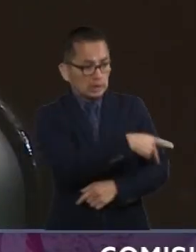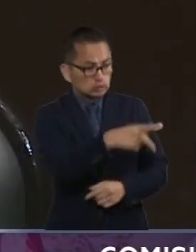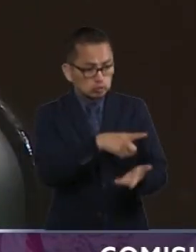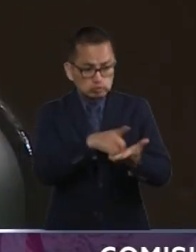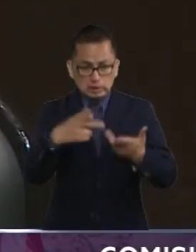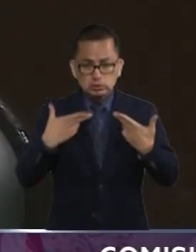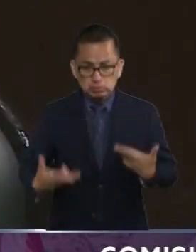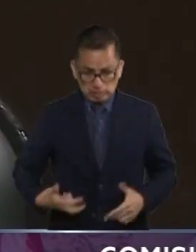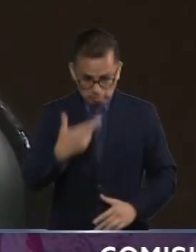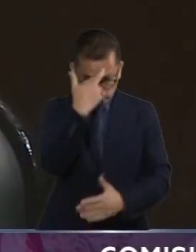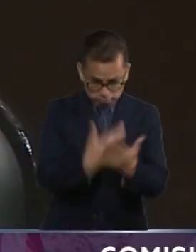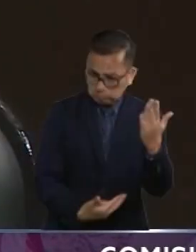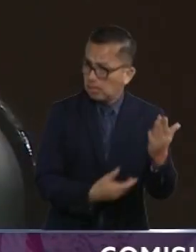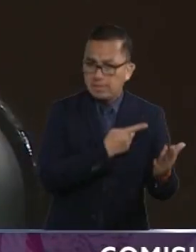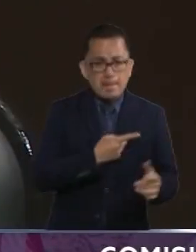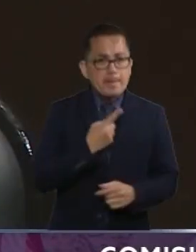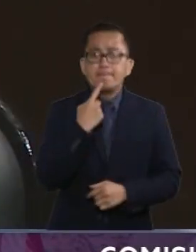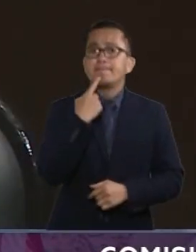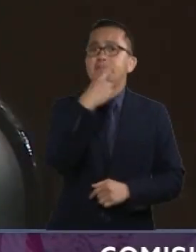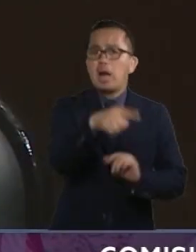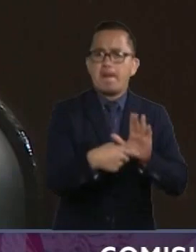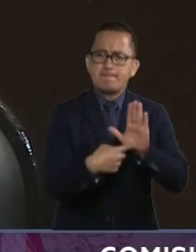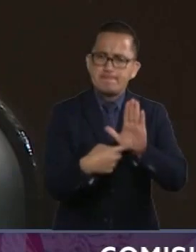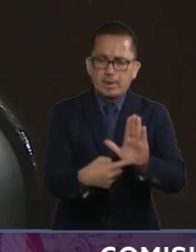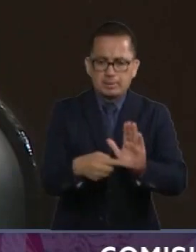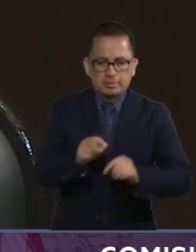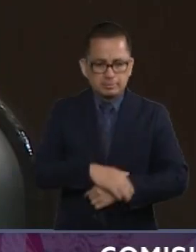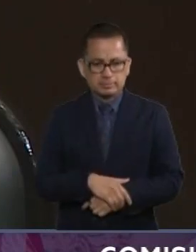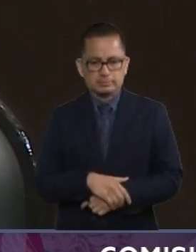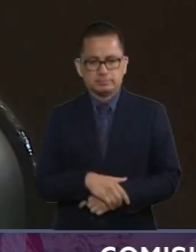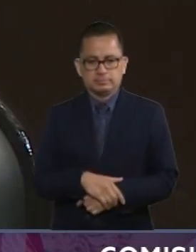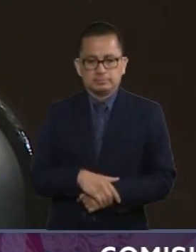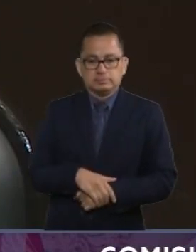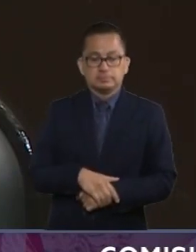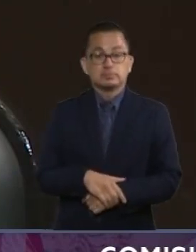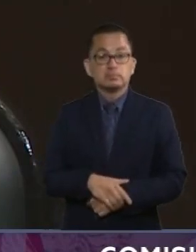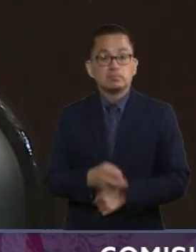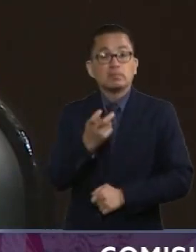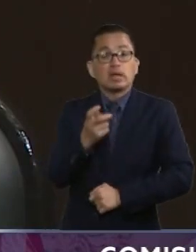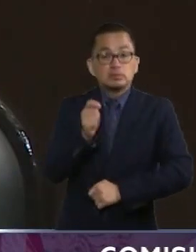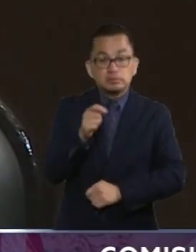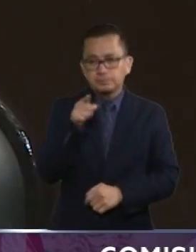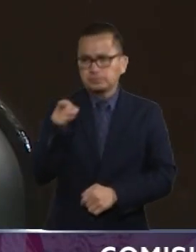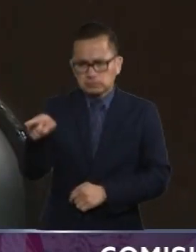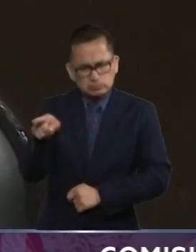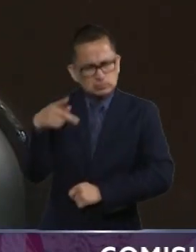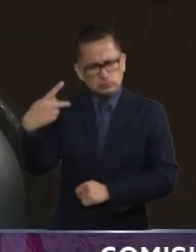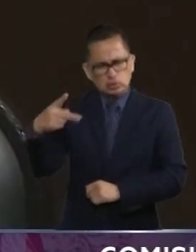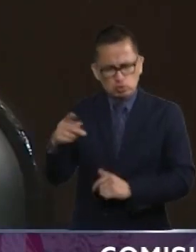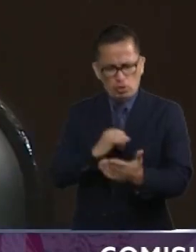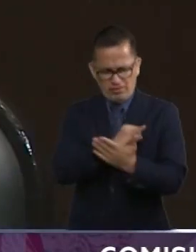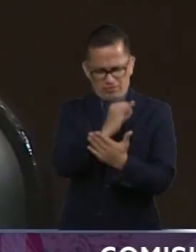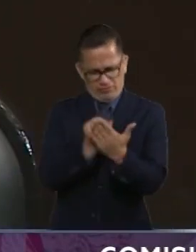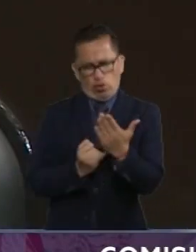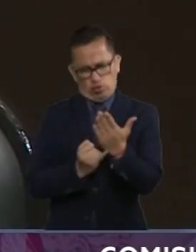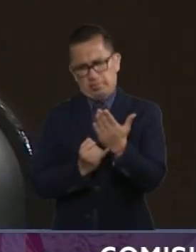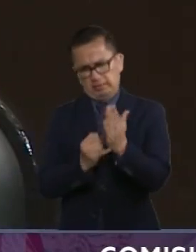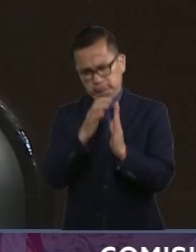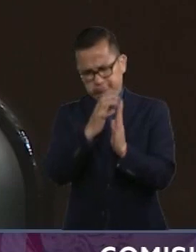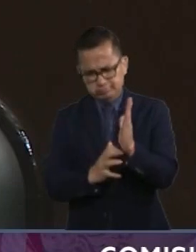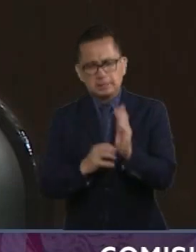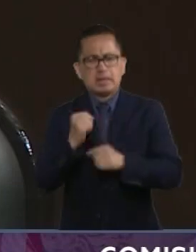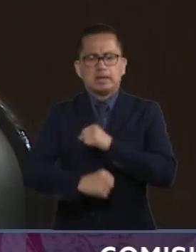existentes. Con este panorama, entremos en materia en su informe correspondiente al año